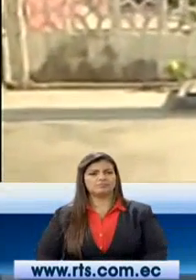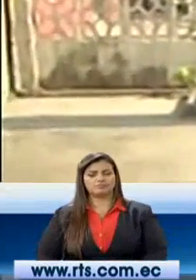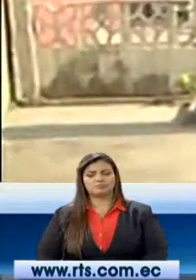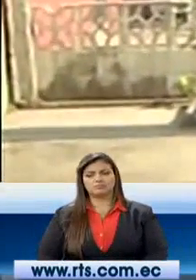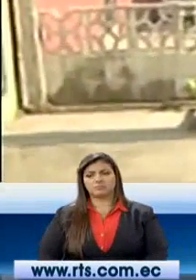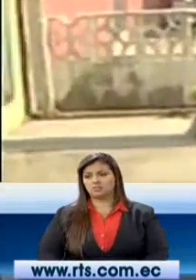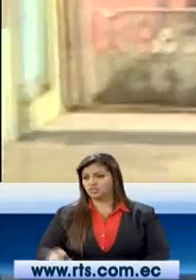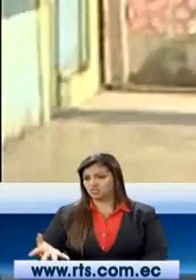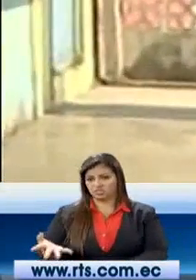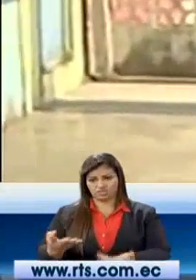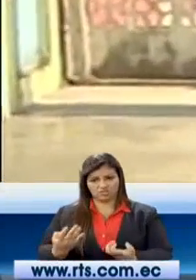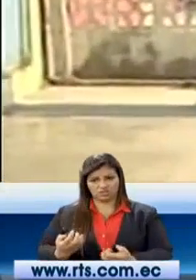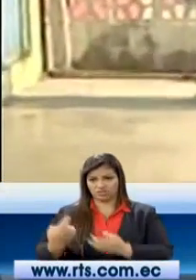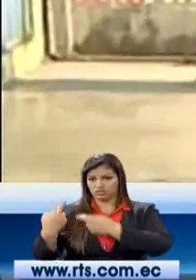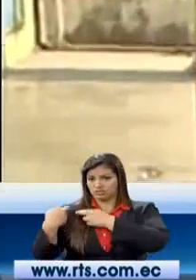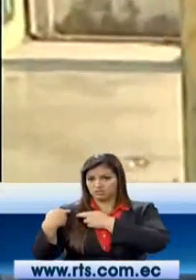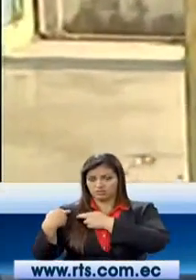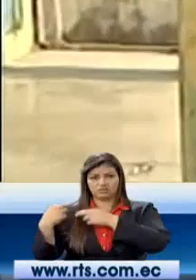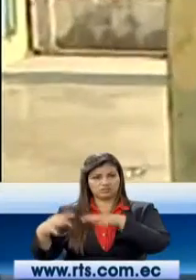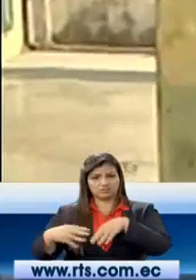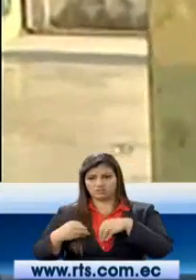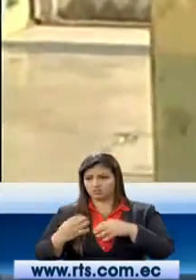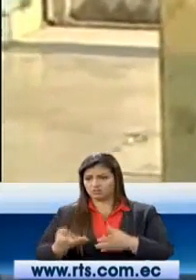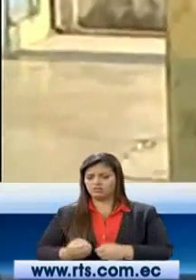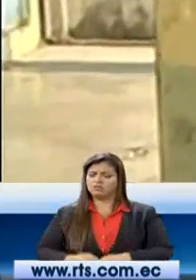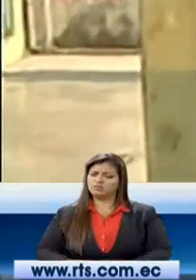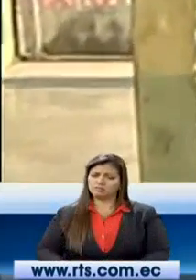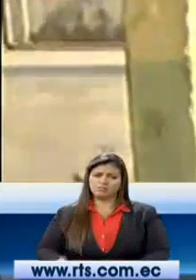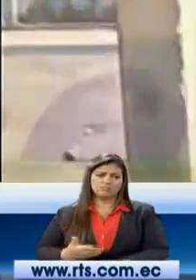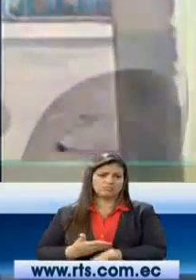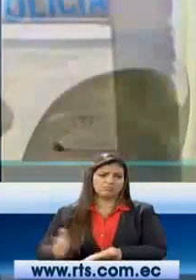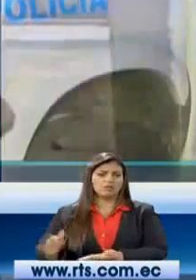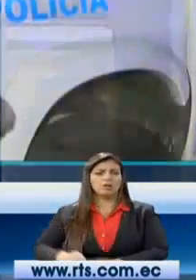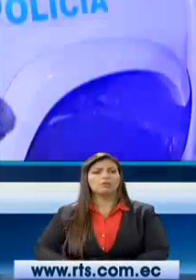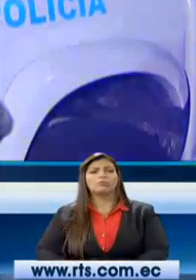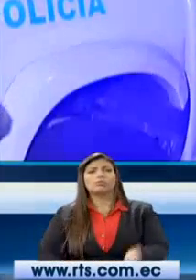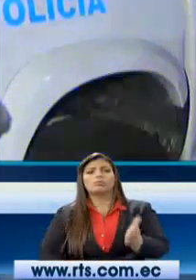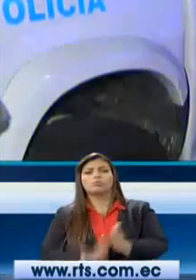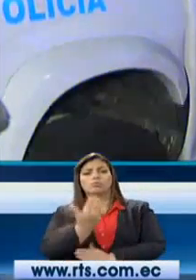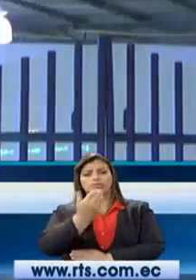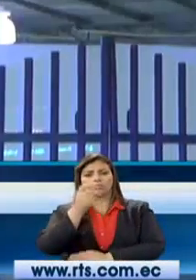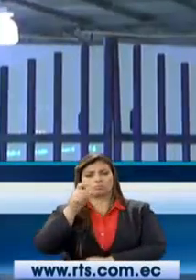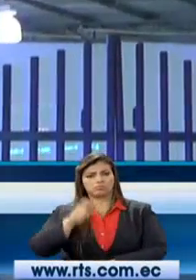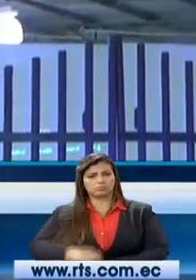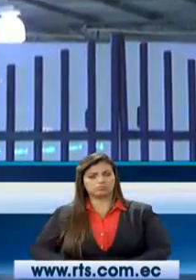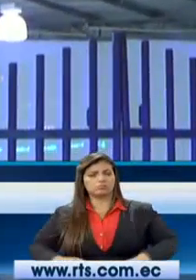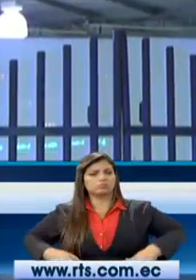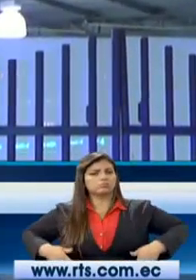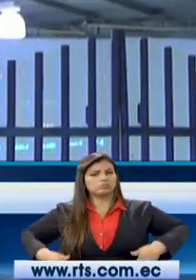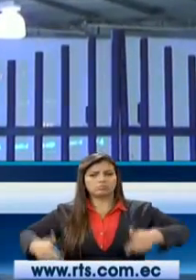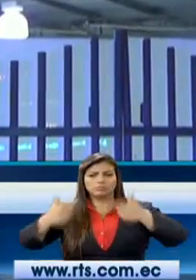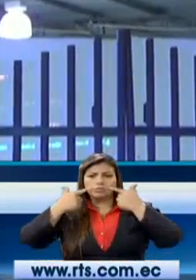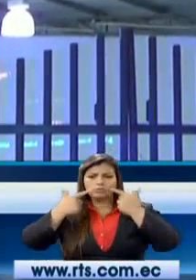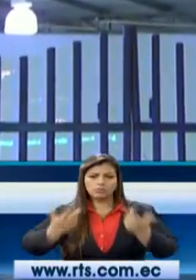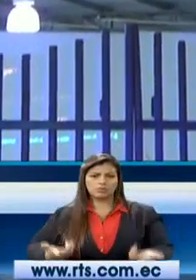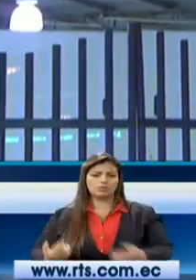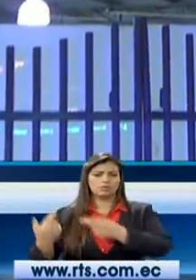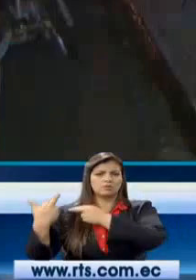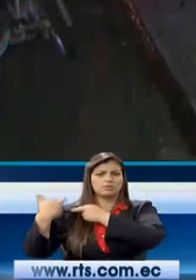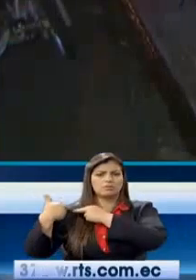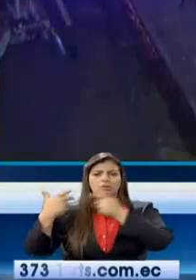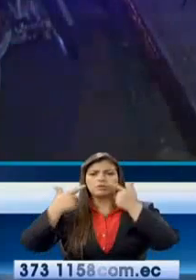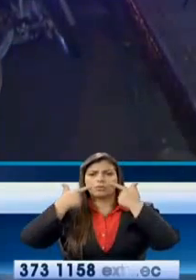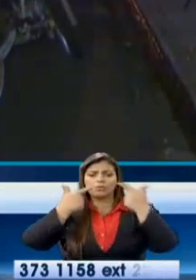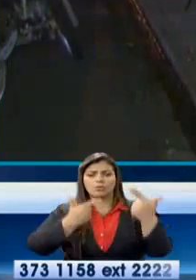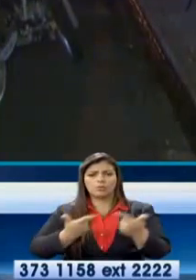interesada en cumplir con esa función. Con esa función, velar por el... Él vive, es del barrio, y velar por la seguridad del barrio donde todos vivimos.